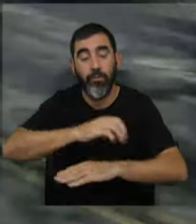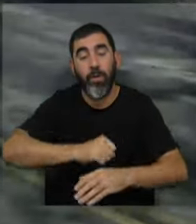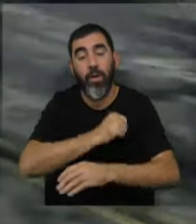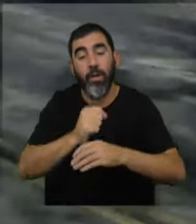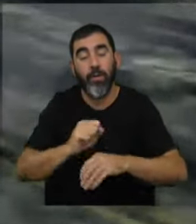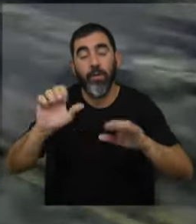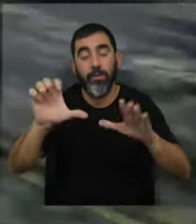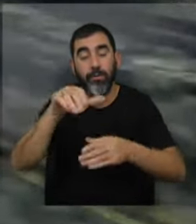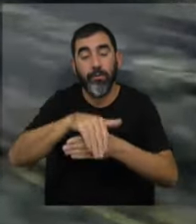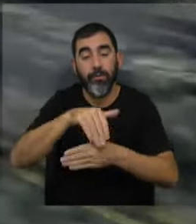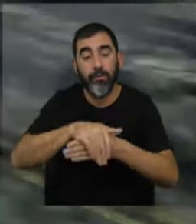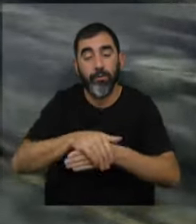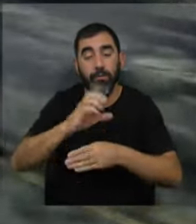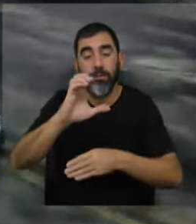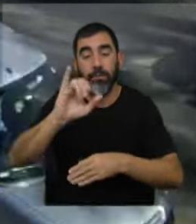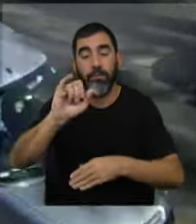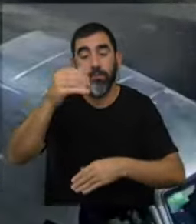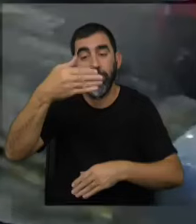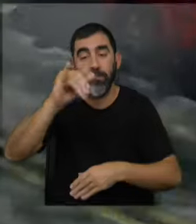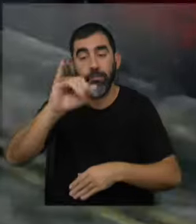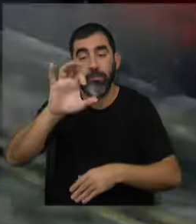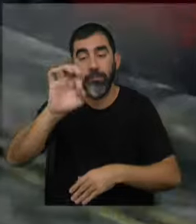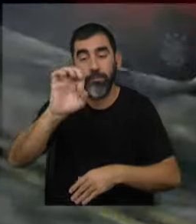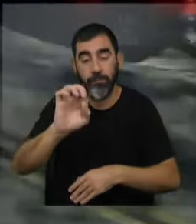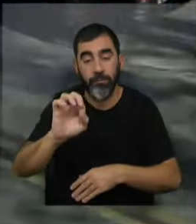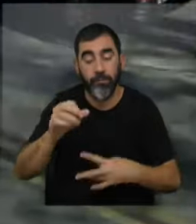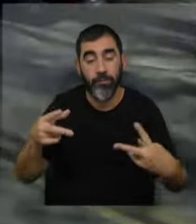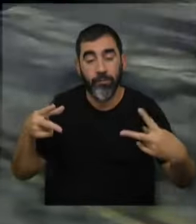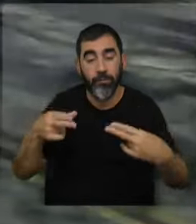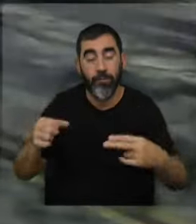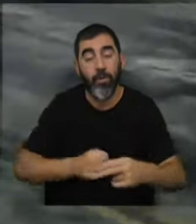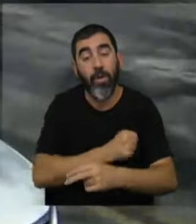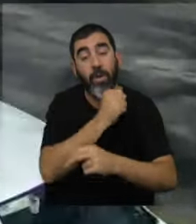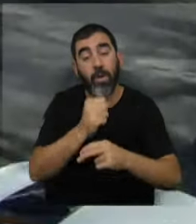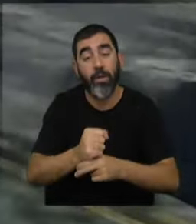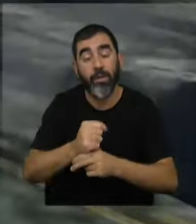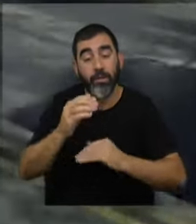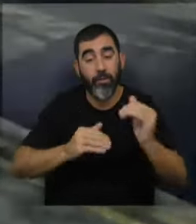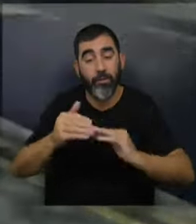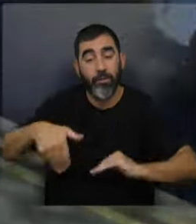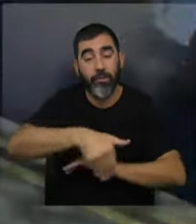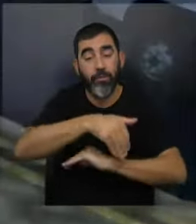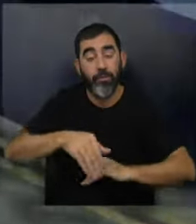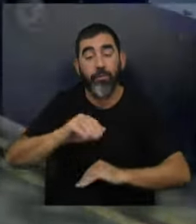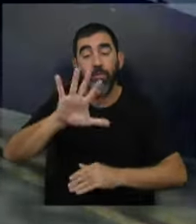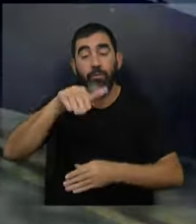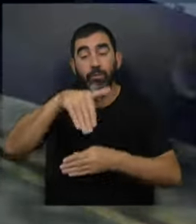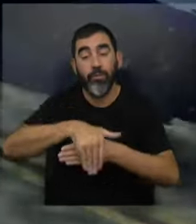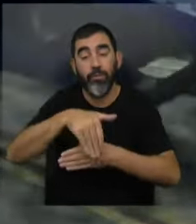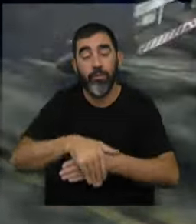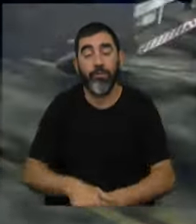18 horas y en Jaime civil entre susch Cornelio cantera hay trabajo de hormigonado hasta las 5 de